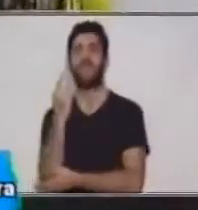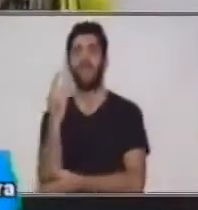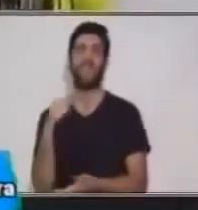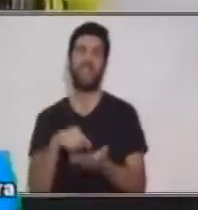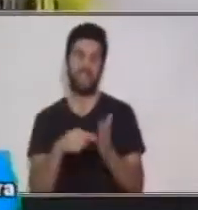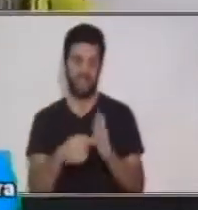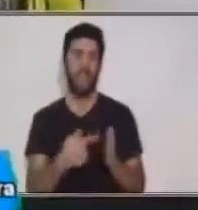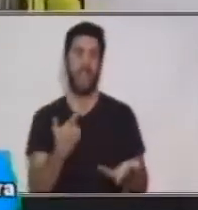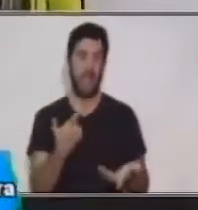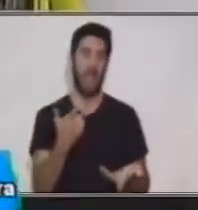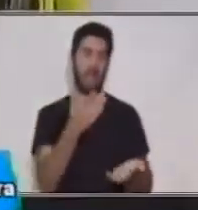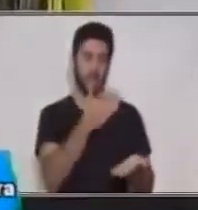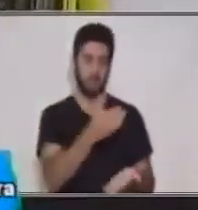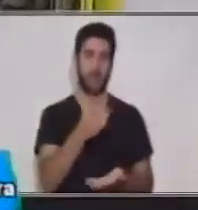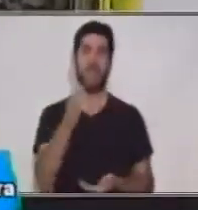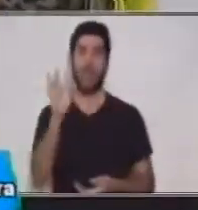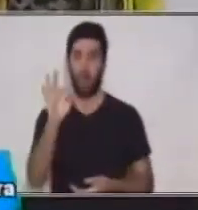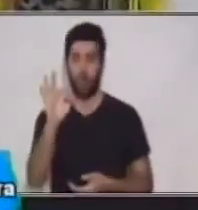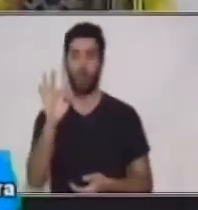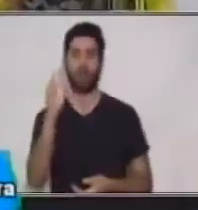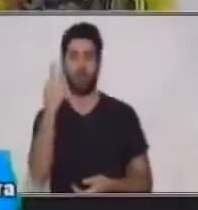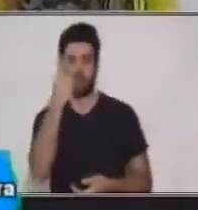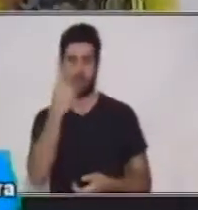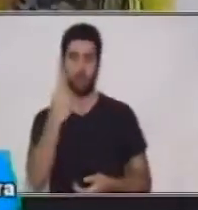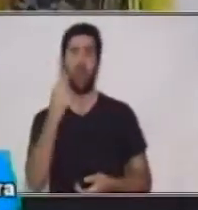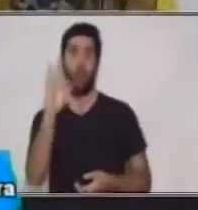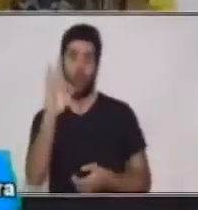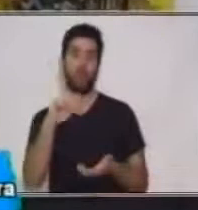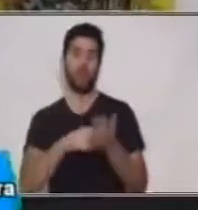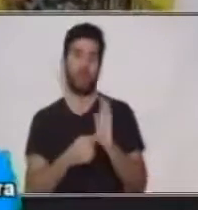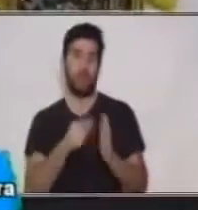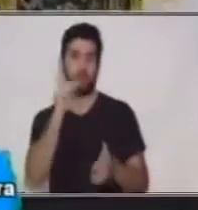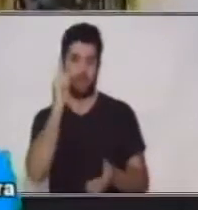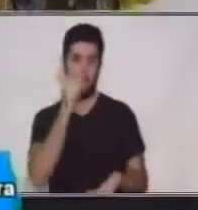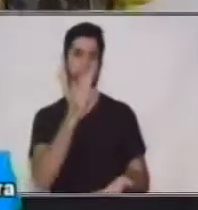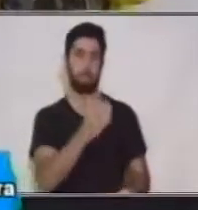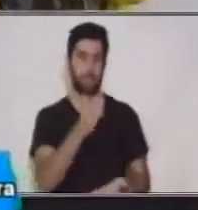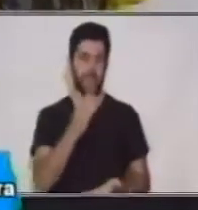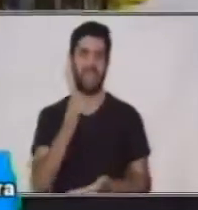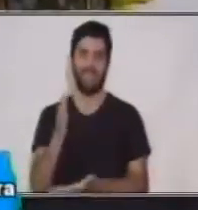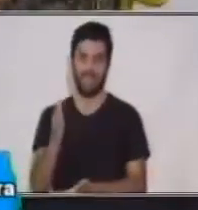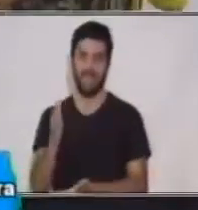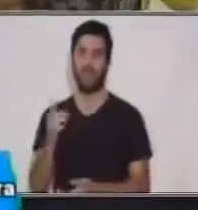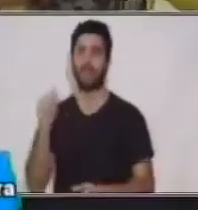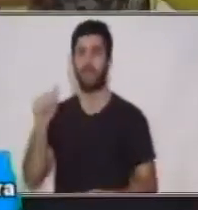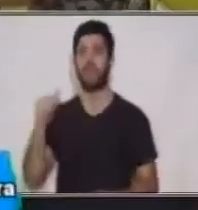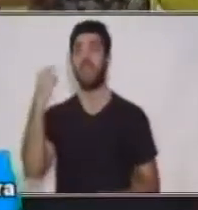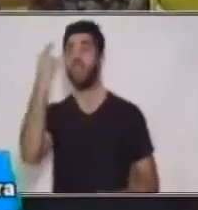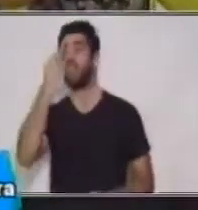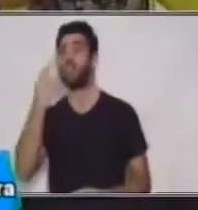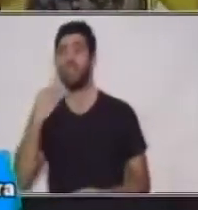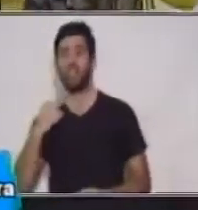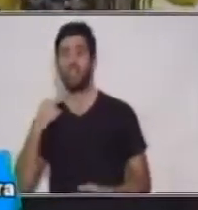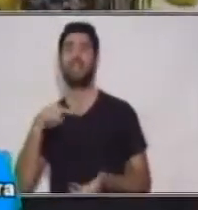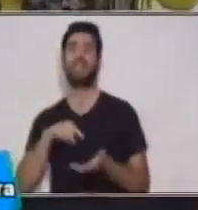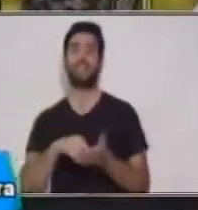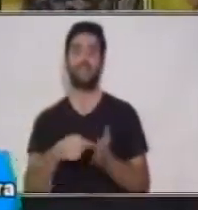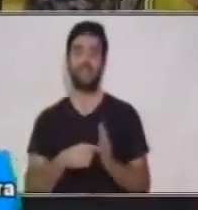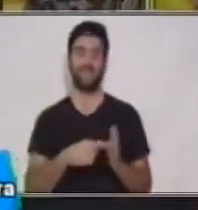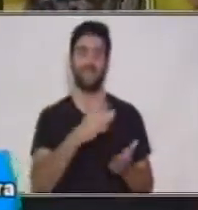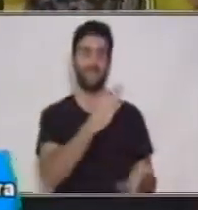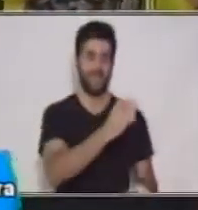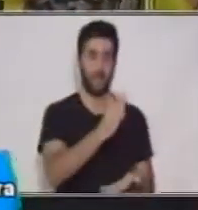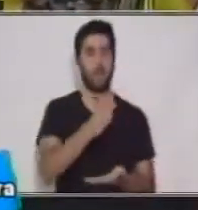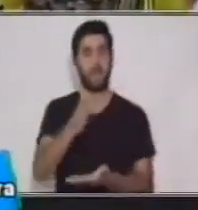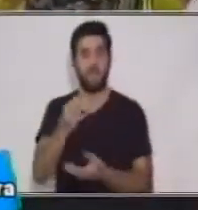Sí. ¿Qué denota la letra S? Vamos a ver, pongámonos a preguntar. Perro, perros. Si le